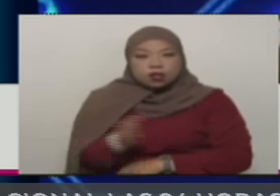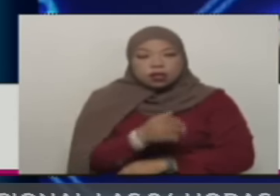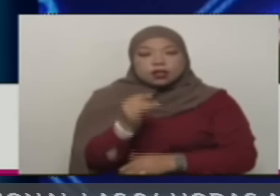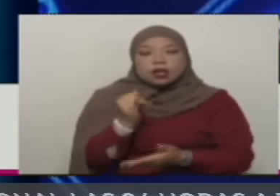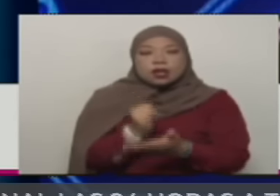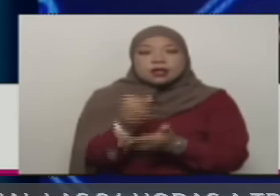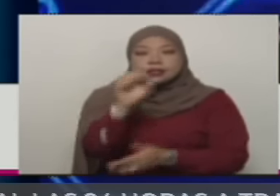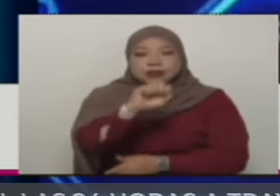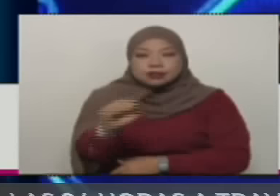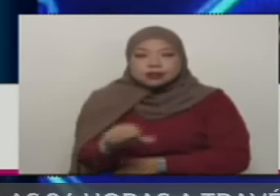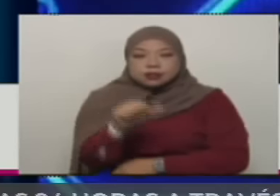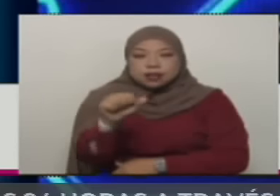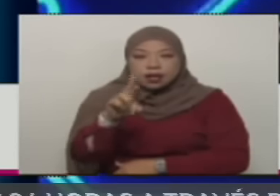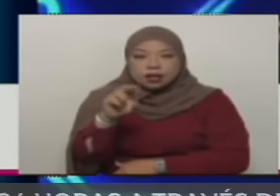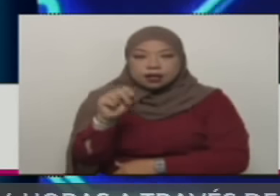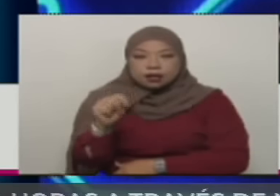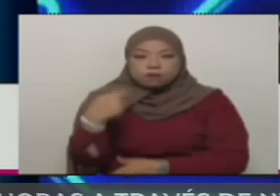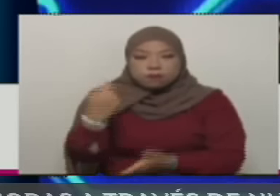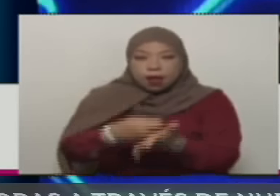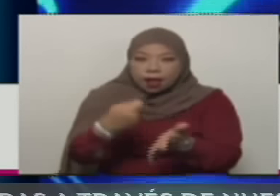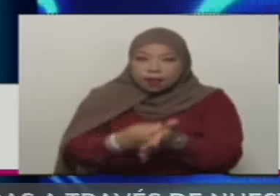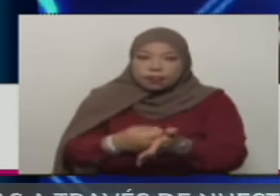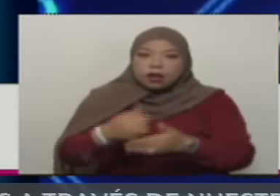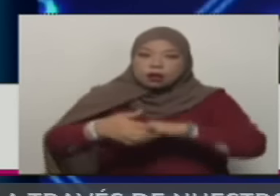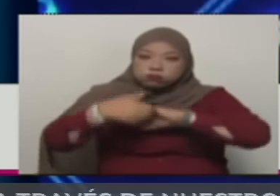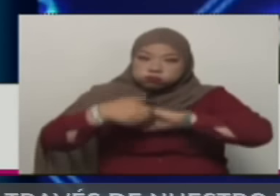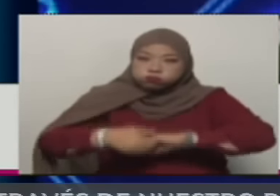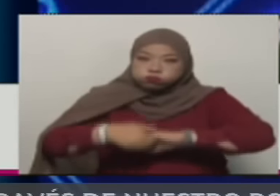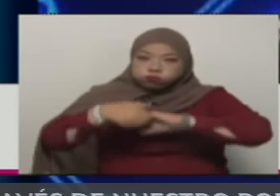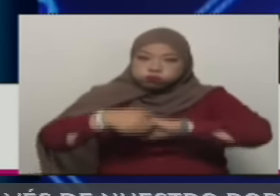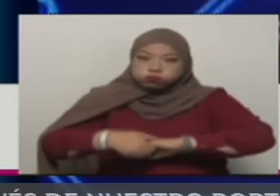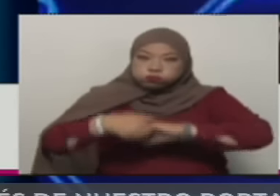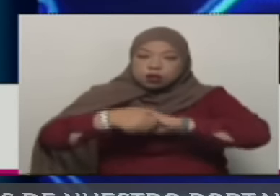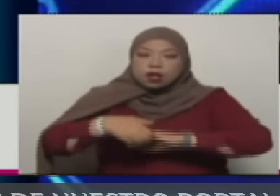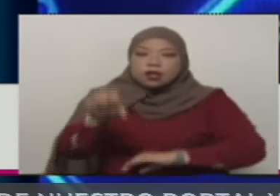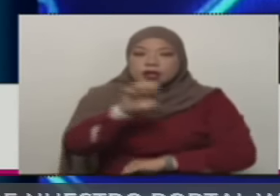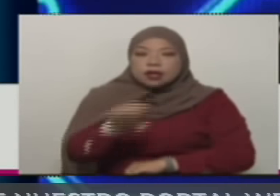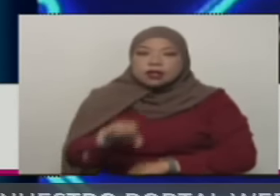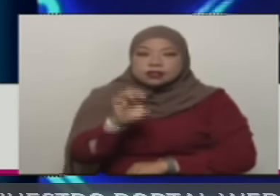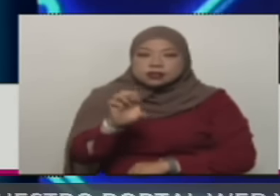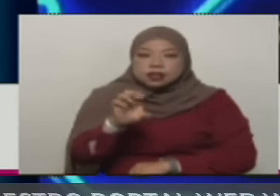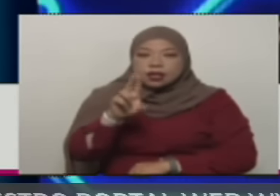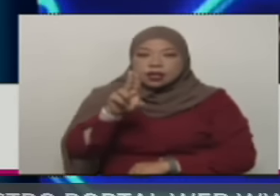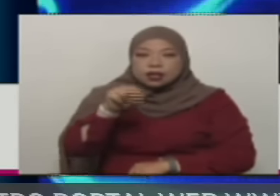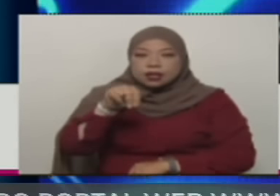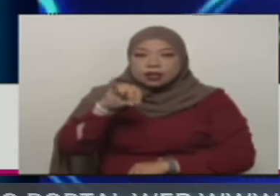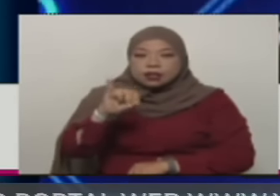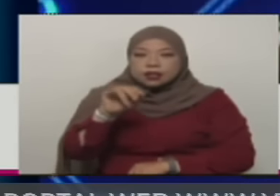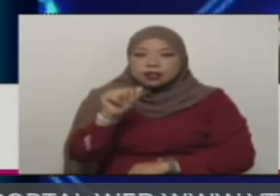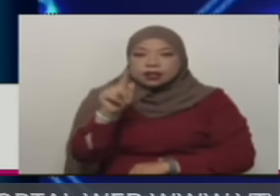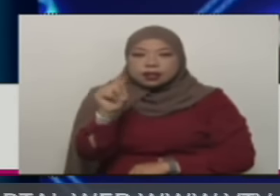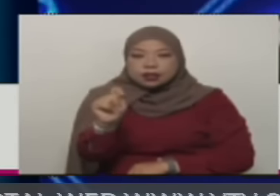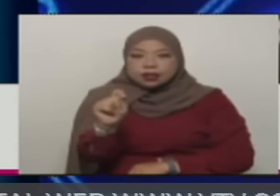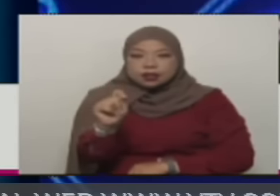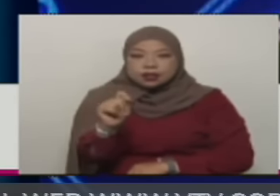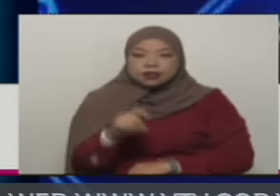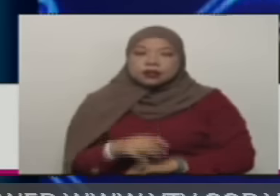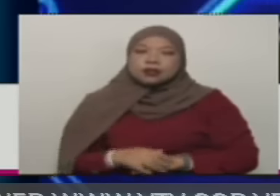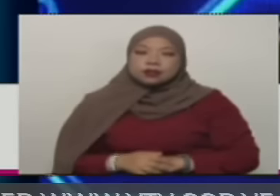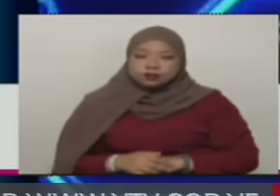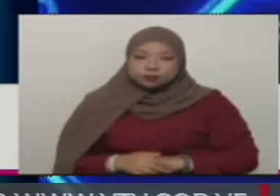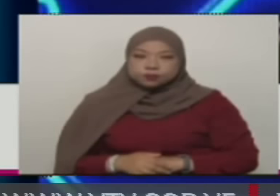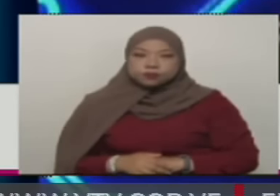Bueno, yo quiero mucho a los economistas porque nos ayudan, pues, a emparejar toda esta cosa que estamos emparejando. Bueno, la recaudación tributaria